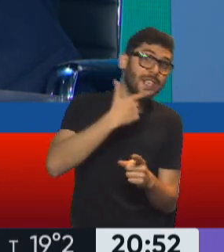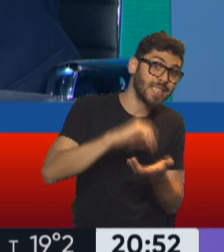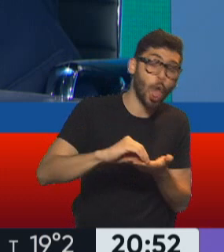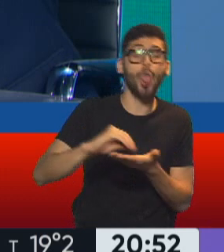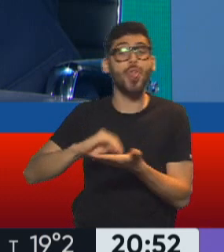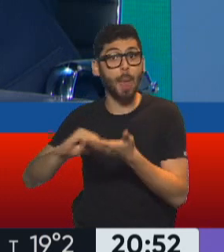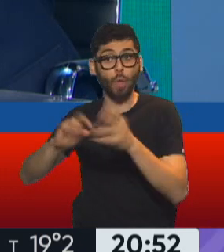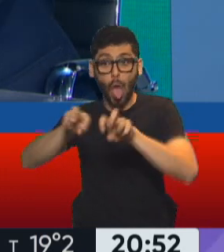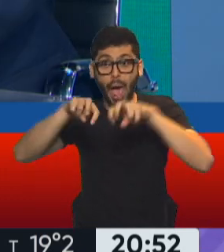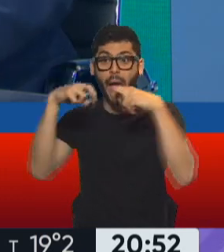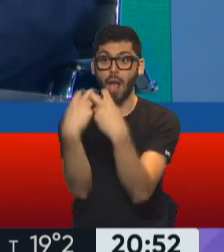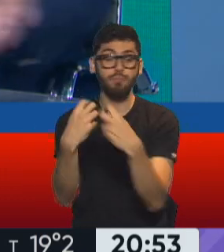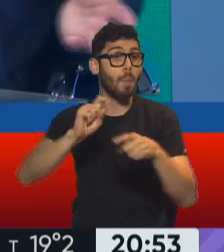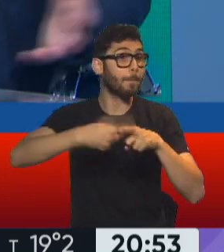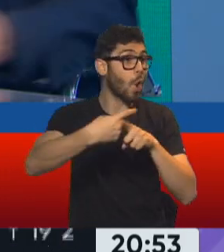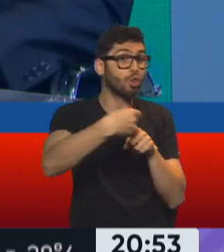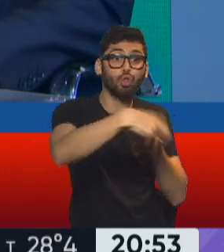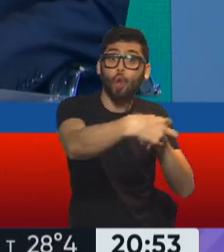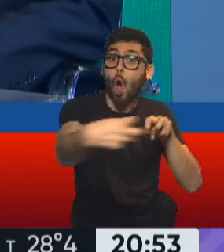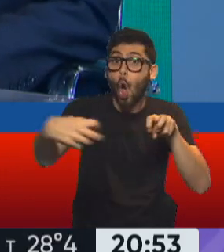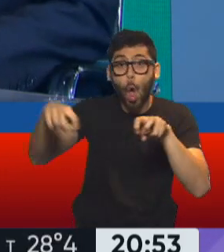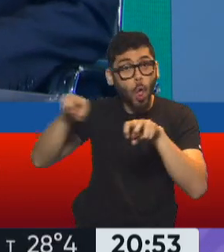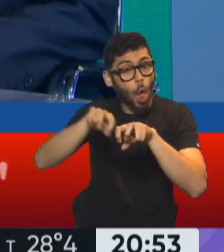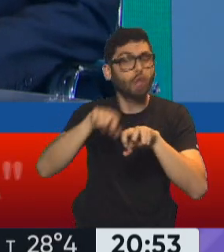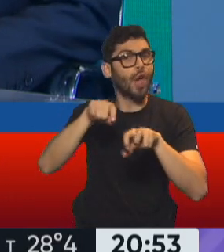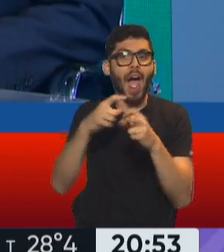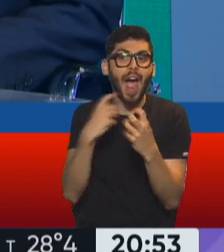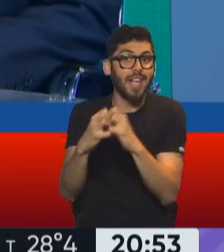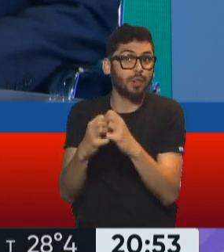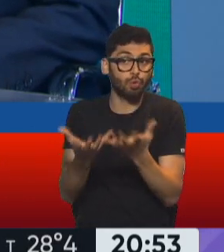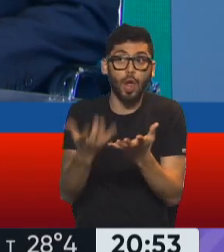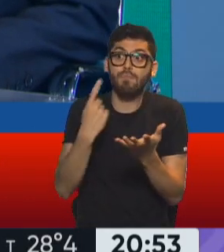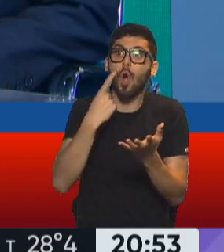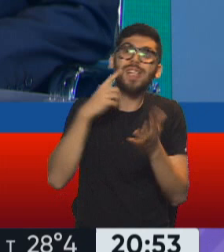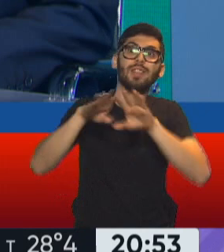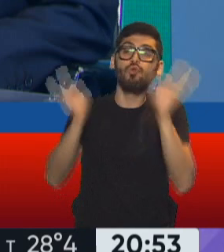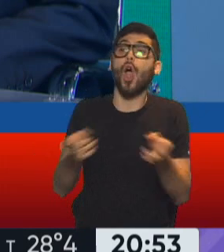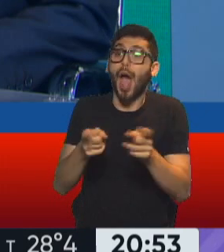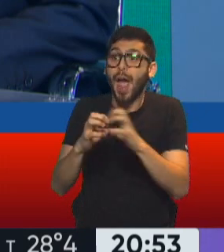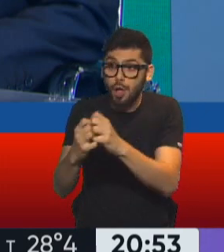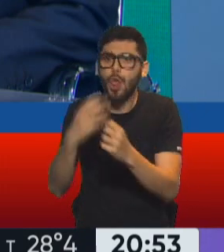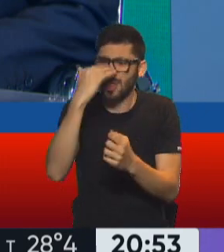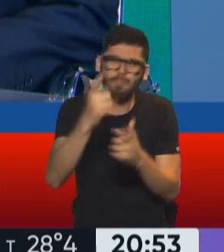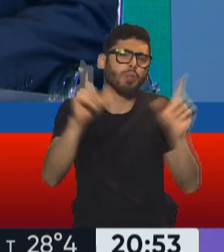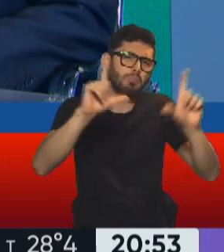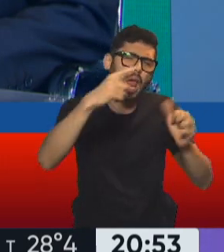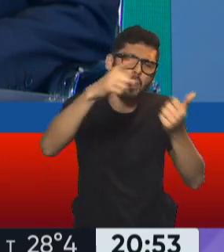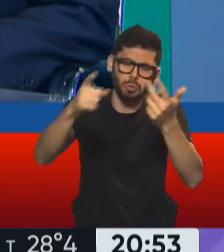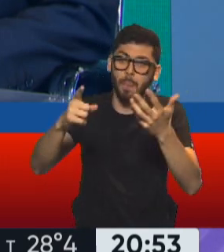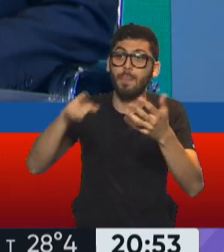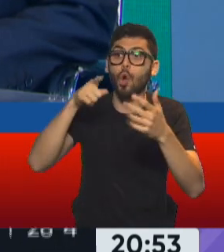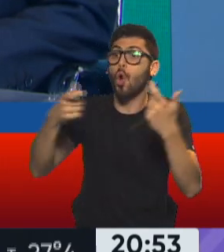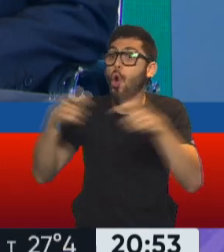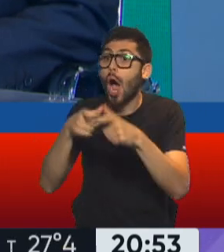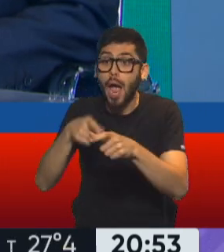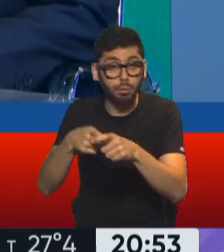están representadas todas las fuerzas políticas. No, pero no lo hacen. Ese es el ámbito institucional. Y después de ahí ir a los medios, qué sé yo, pero ahí era el ámbito,